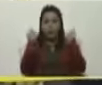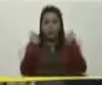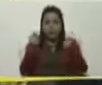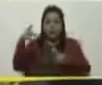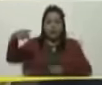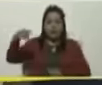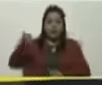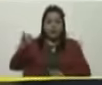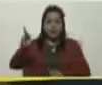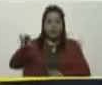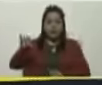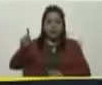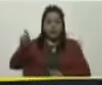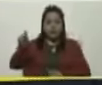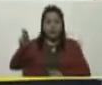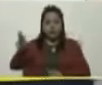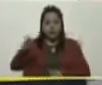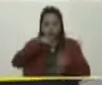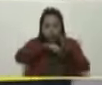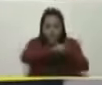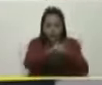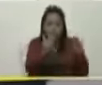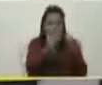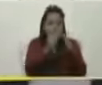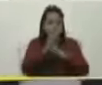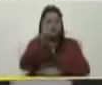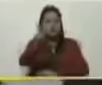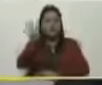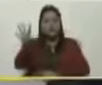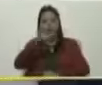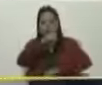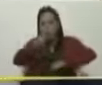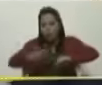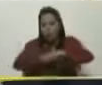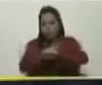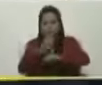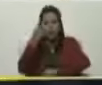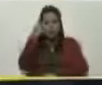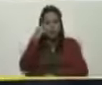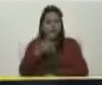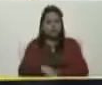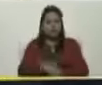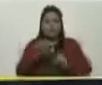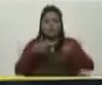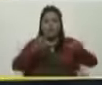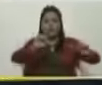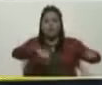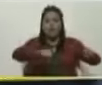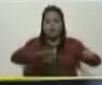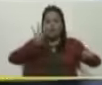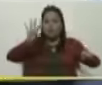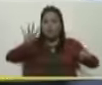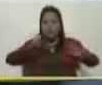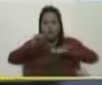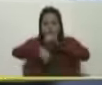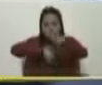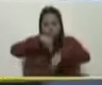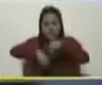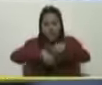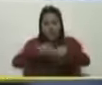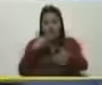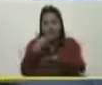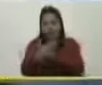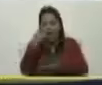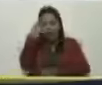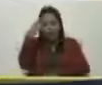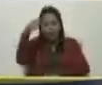a domicilio las 24 horas del día. Nosotros arrancamos con una moto y 4 bicicletas. Hoy, gracias a Dios, tenemos